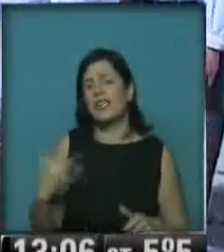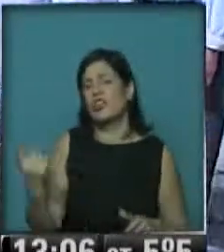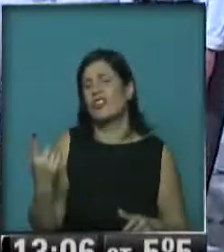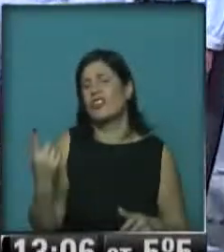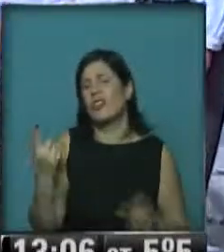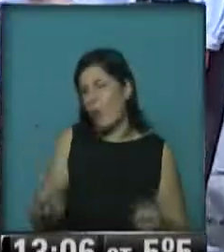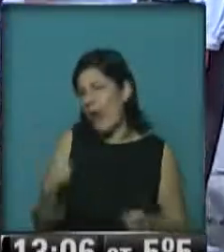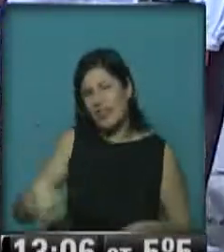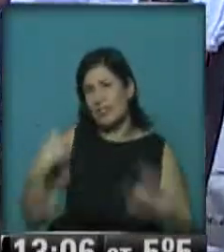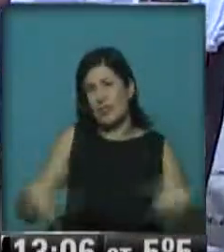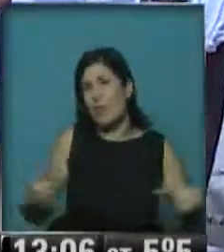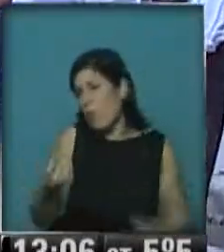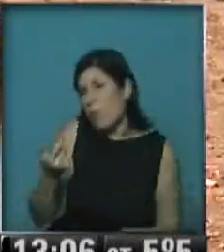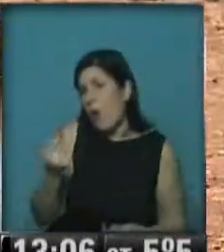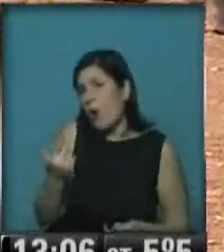muchas cosas, pero...